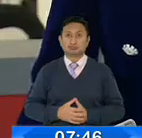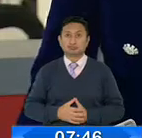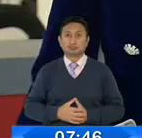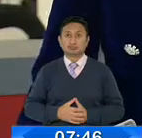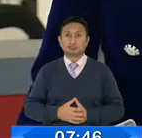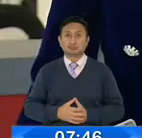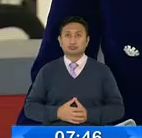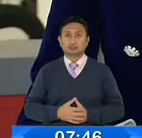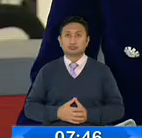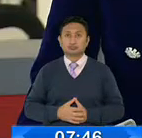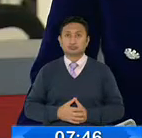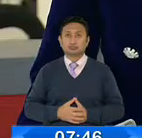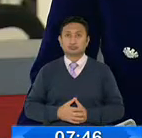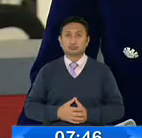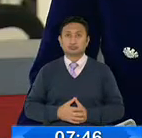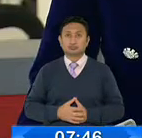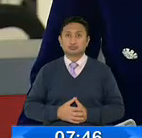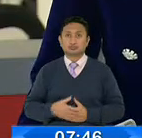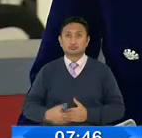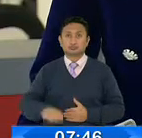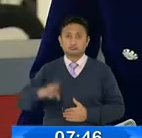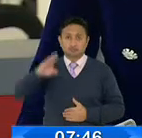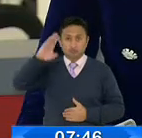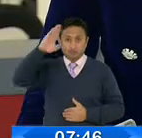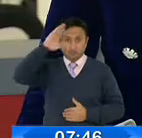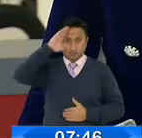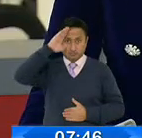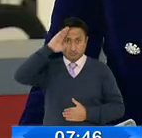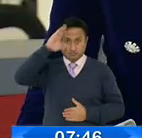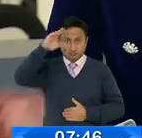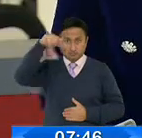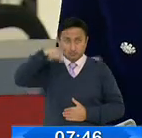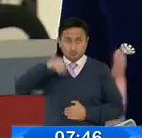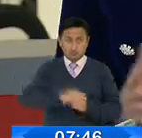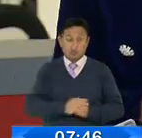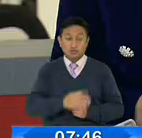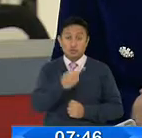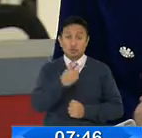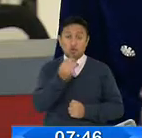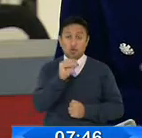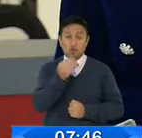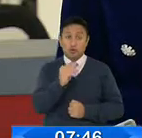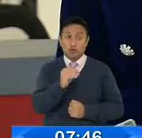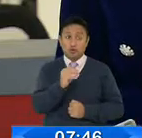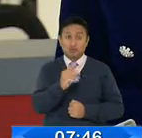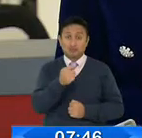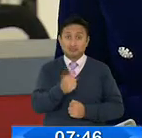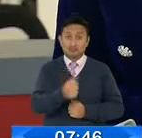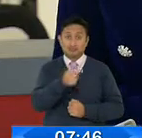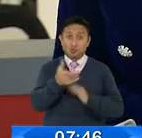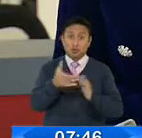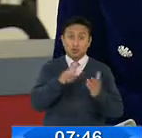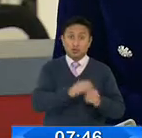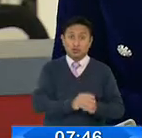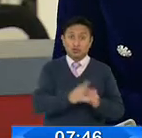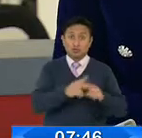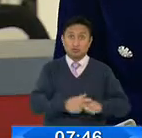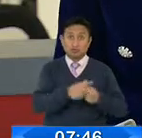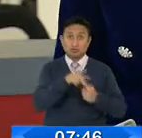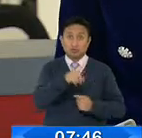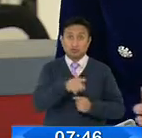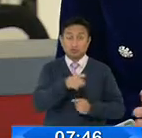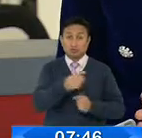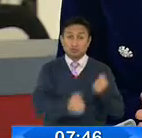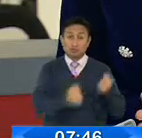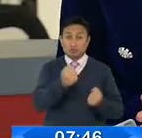En cuestión de segundos, el sargento segundo Edison Mayorga rescató a dos jóvenes que estuvieron a punto de morir cuando empezó a incendiarse el carro en